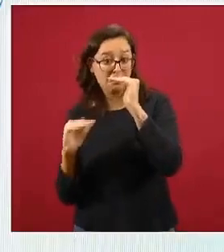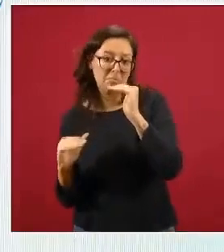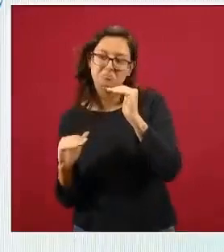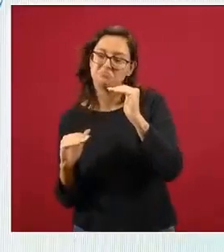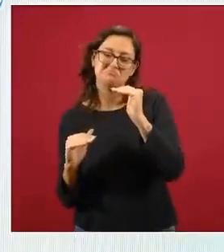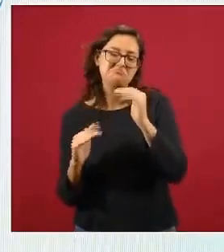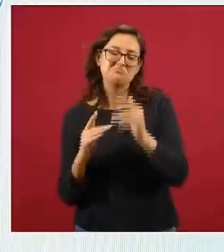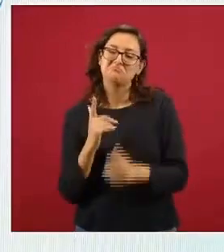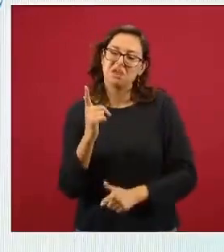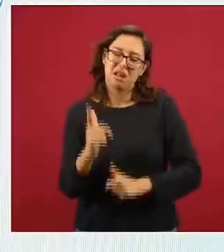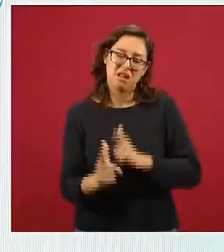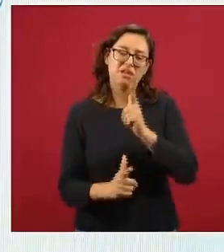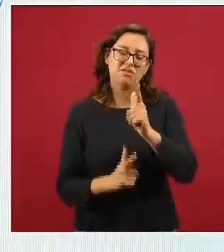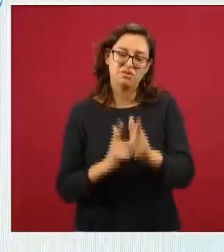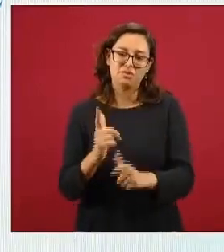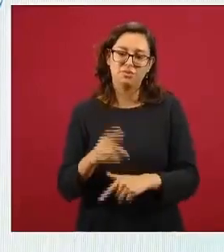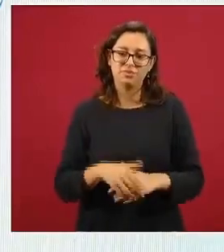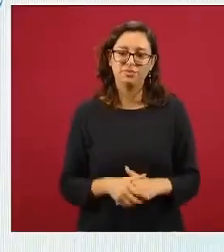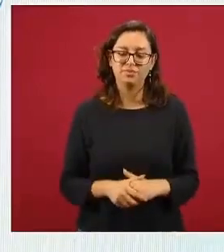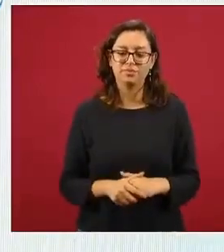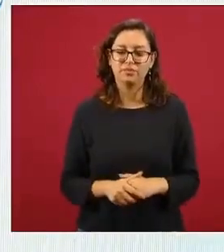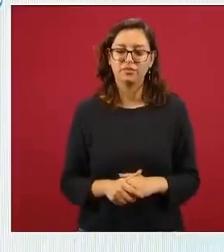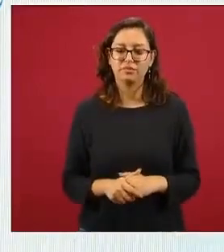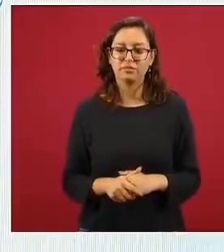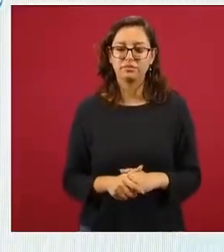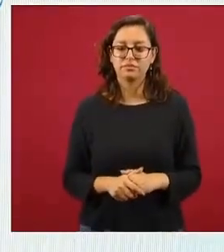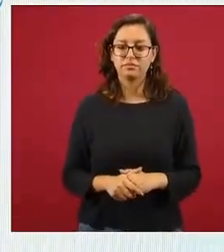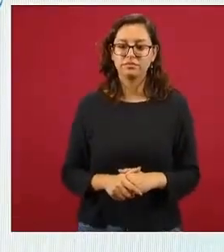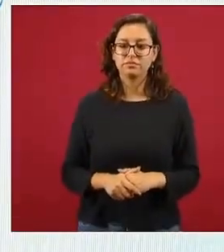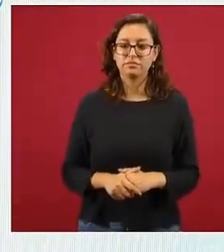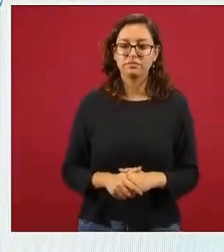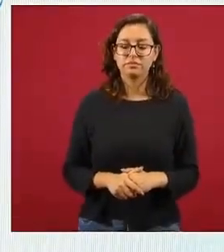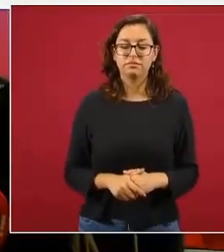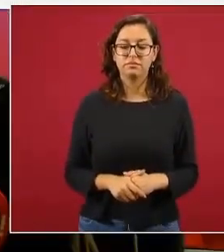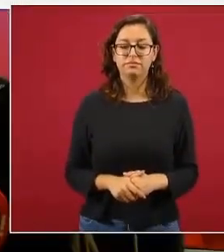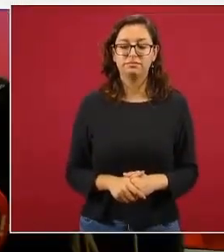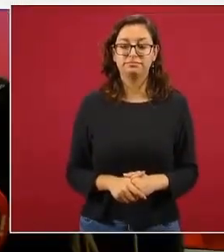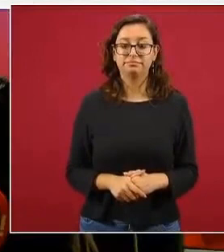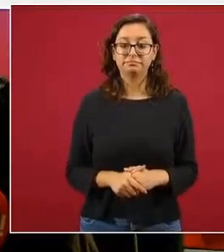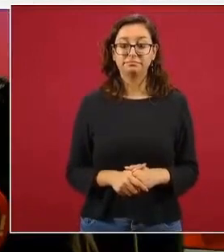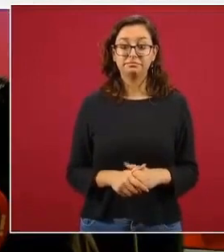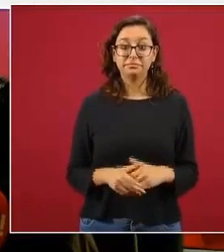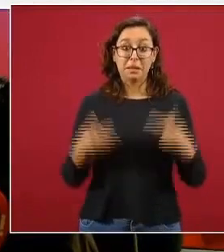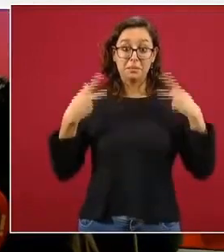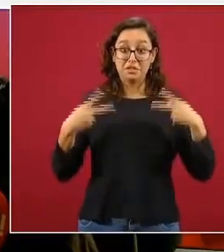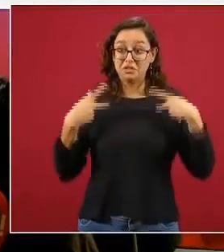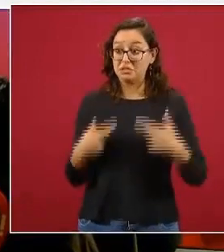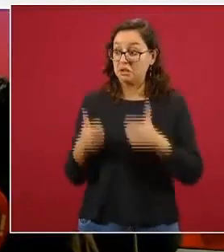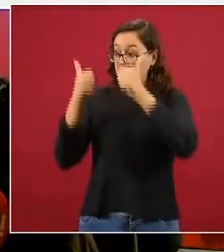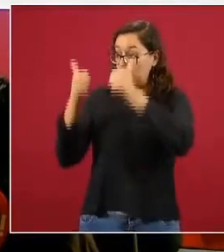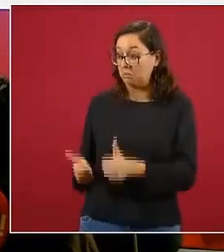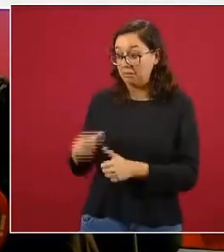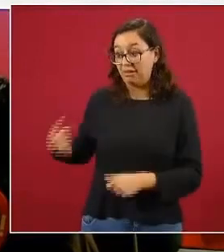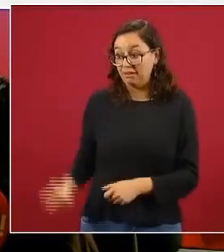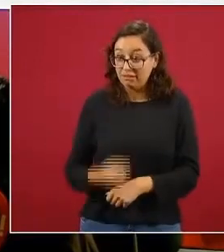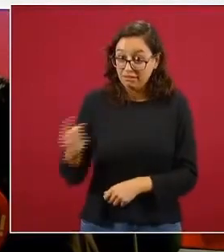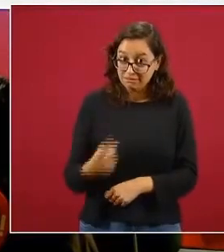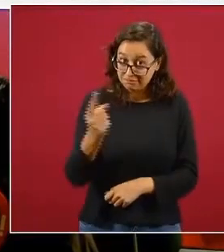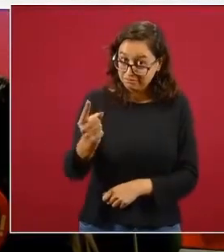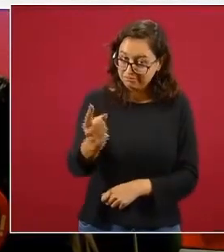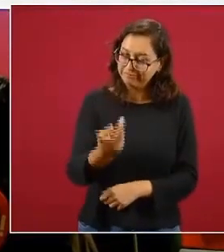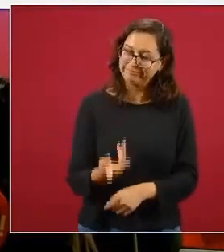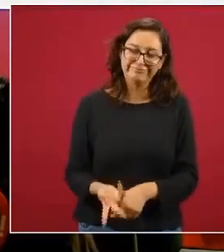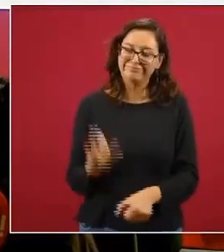la que se reducen los contagios. Pero no podemos mantener a la sociedad enclaustrada permanentemente. Esto ya lo